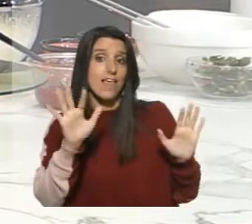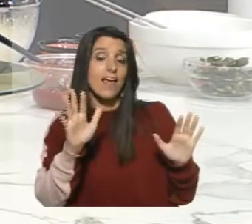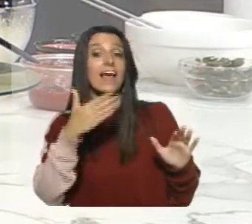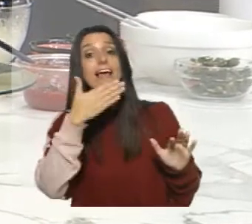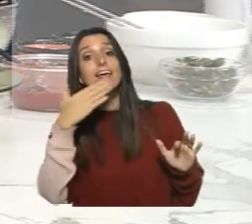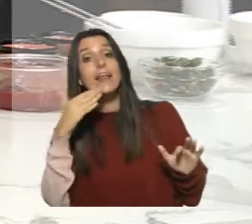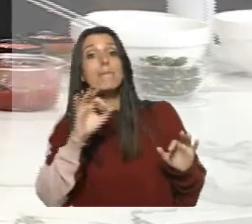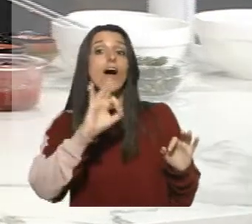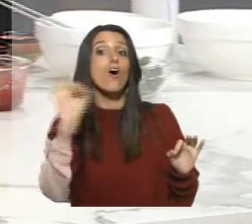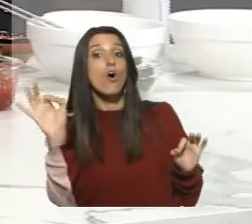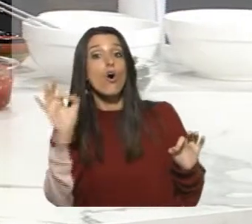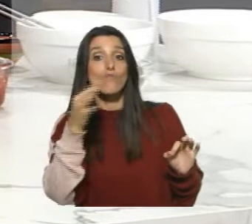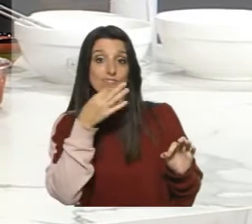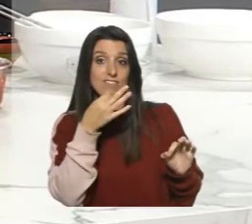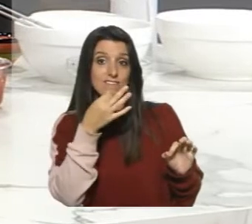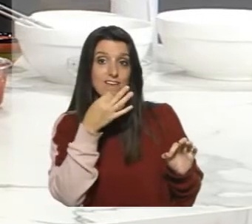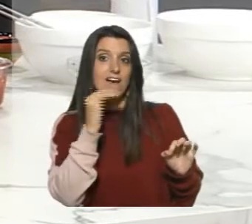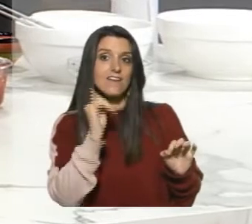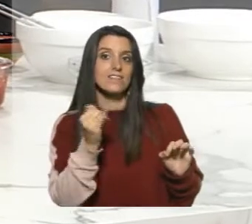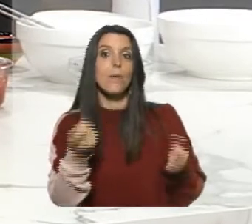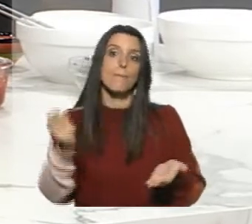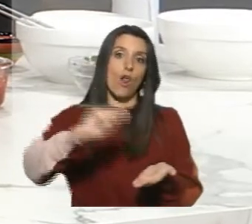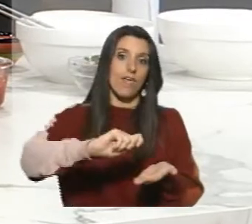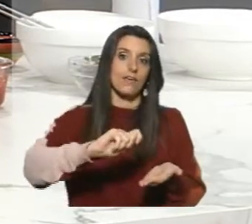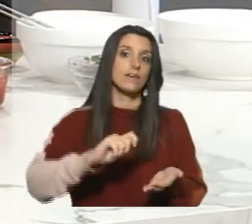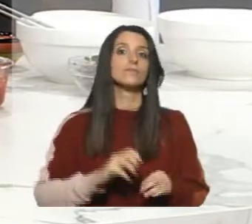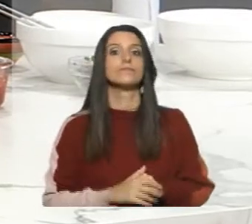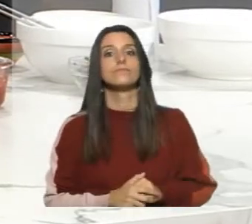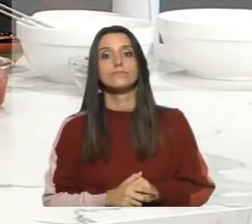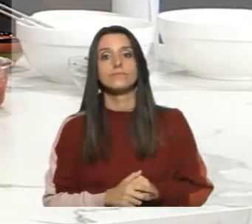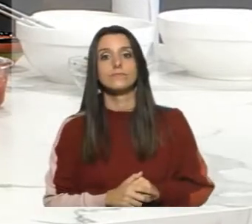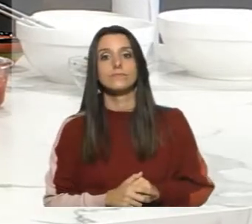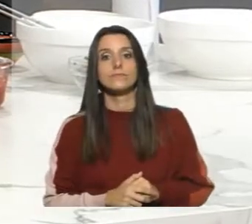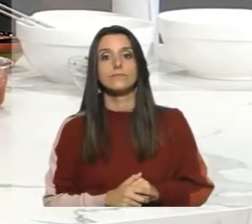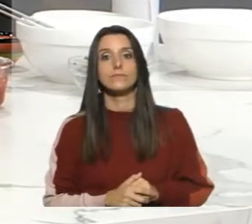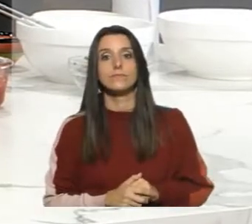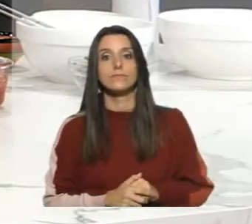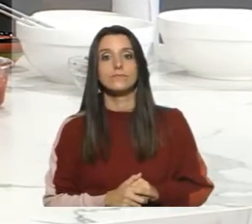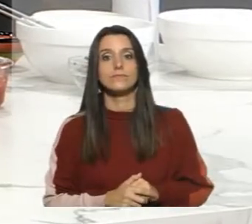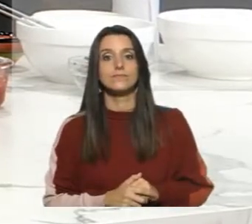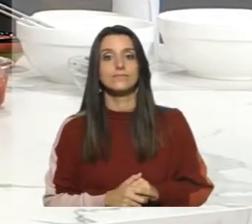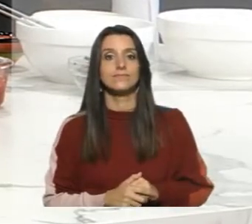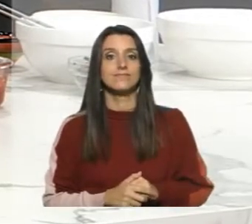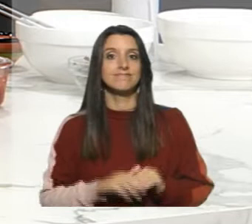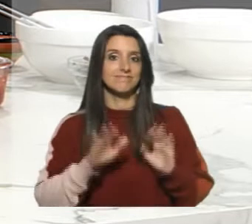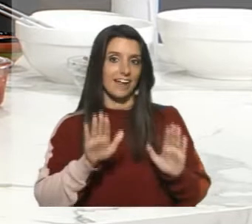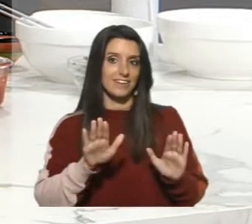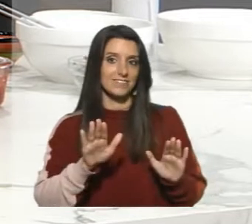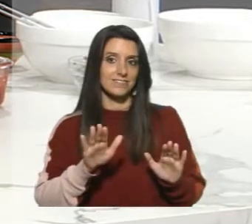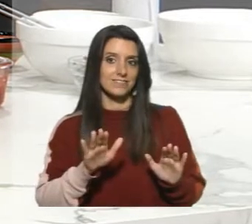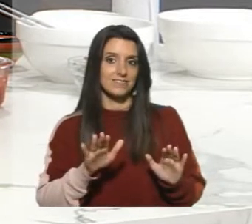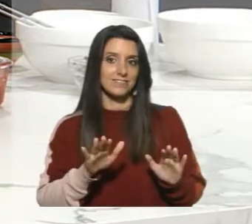la frutilla? Mira, le vas a poner así. Acá, ay, lo puse acá, pará. Mira lo que